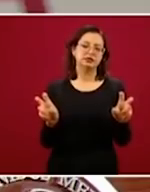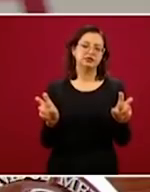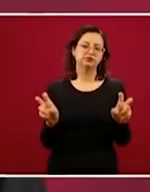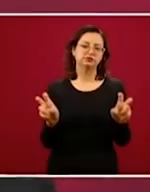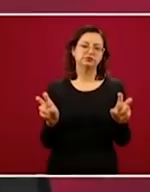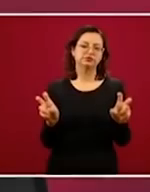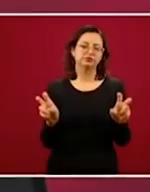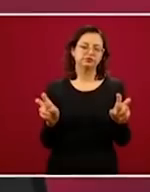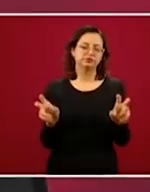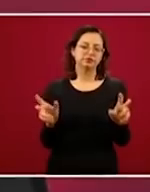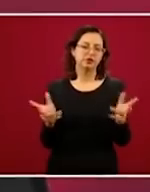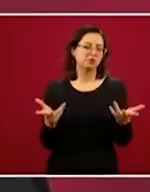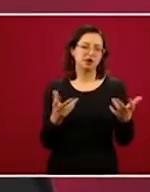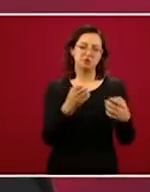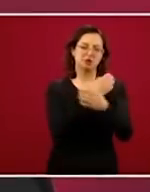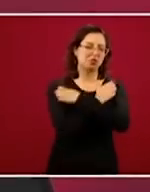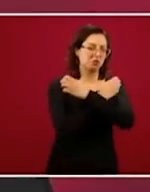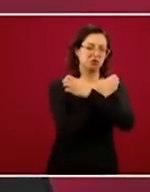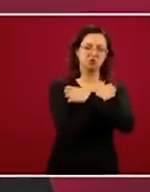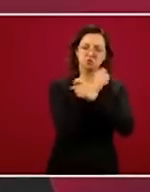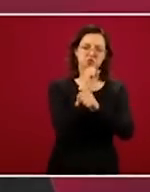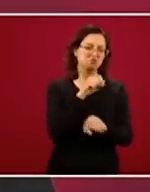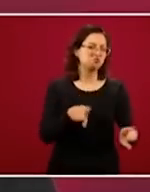el sistema educativo